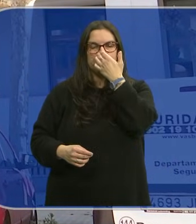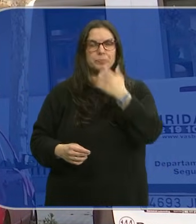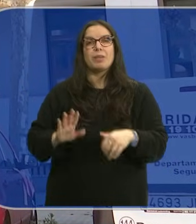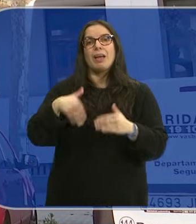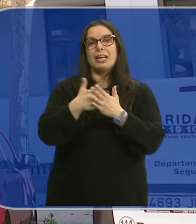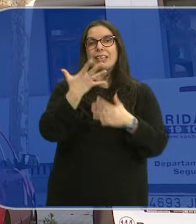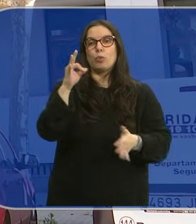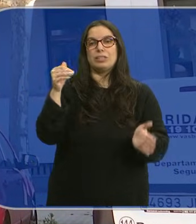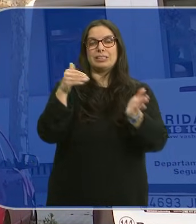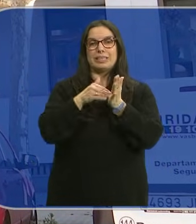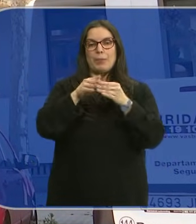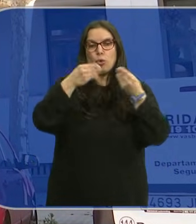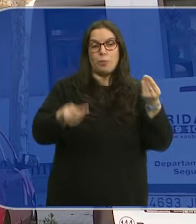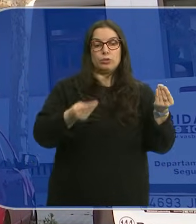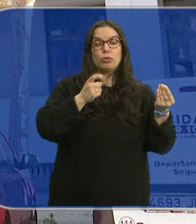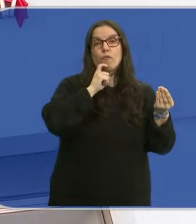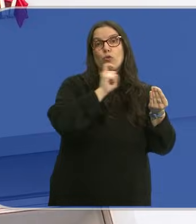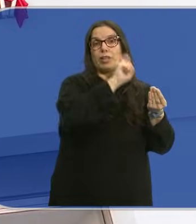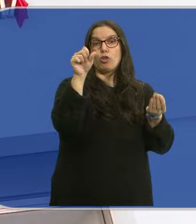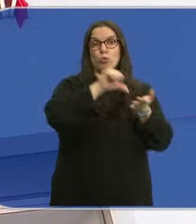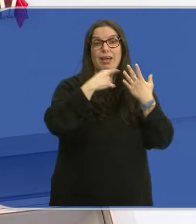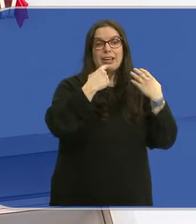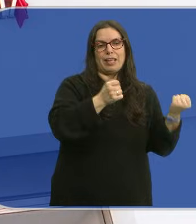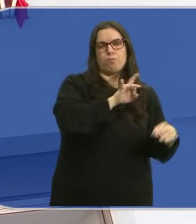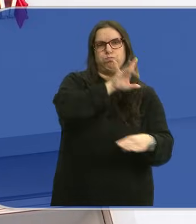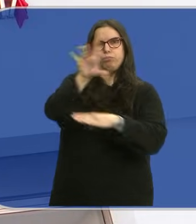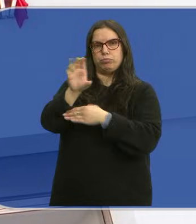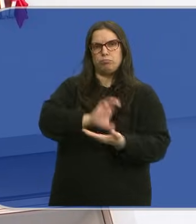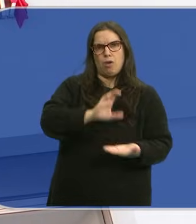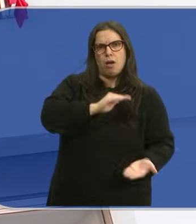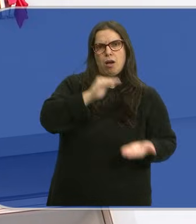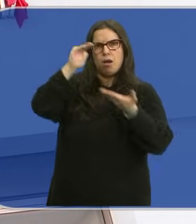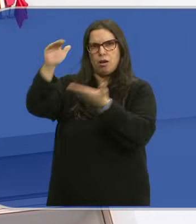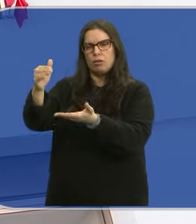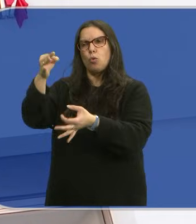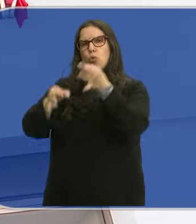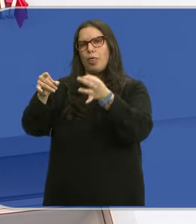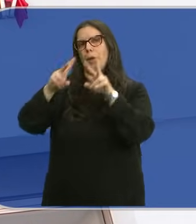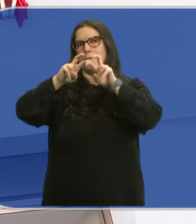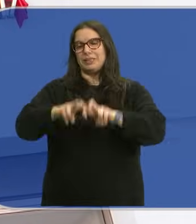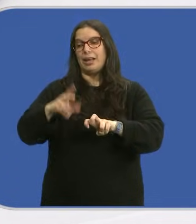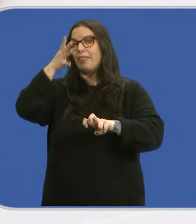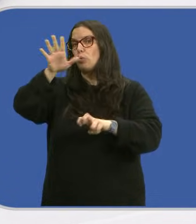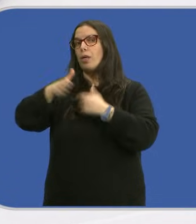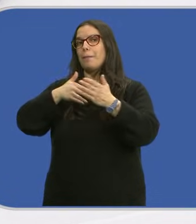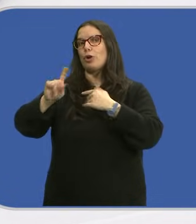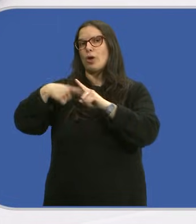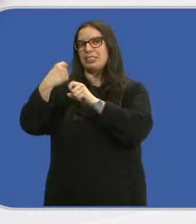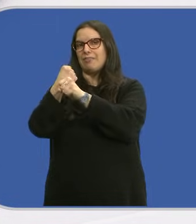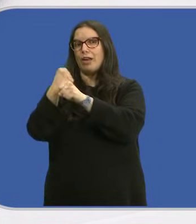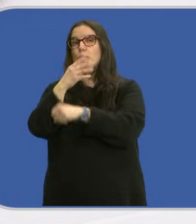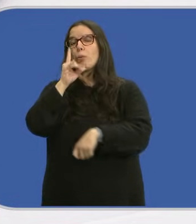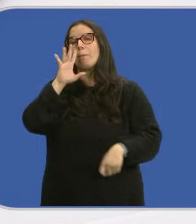Hasta 50.000 documentos ha remitido la Fundación Ciudad de la Energía al juzgado ponferradino que investiga la denuncia realizada por un ex trabajador por